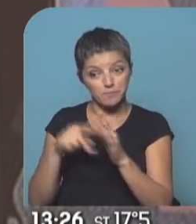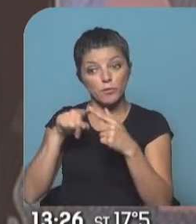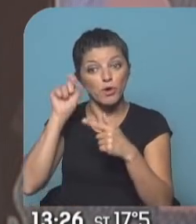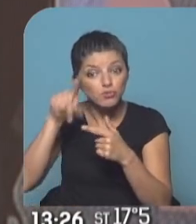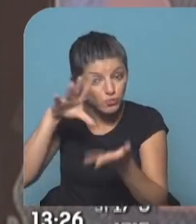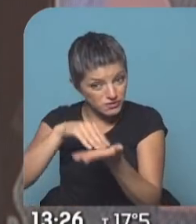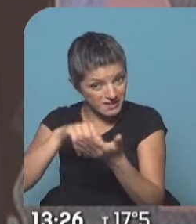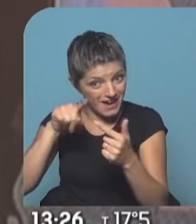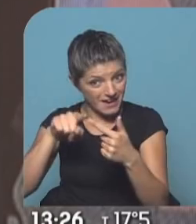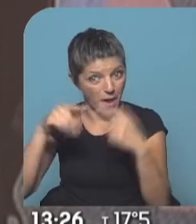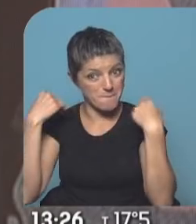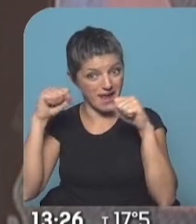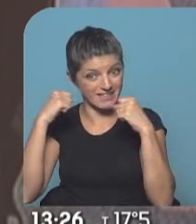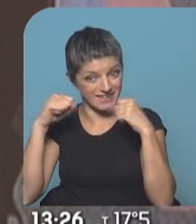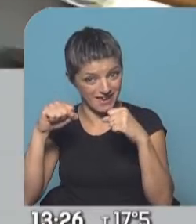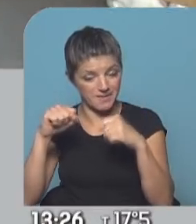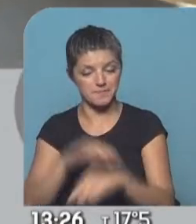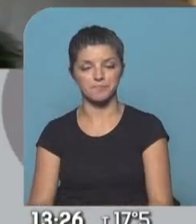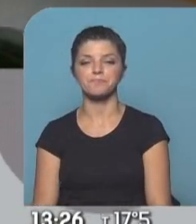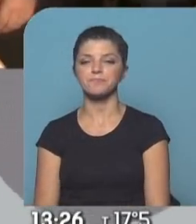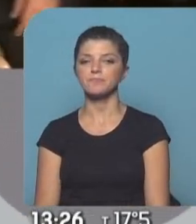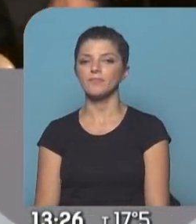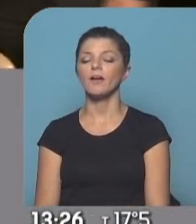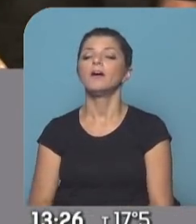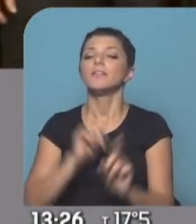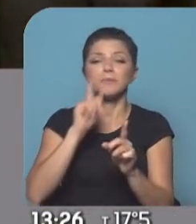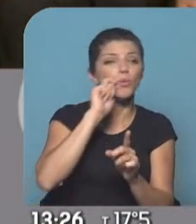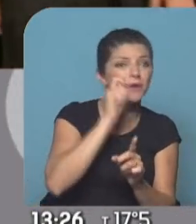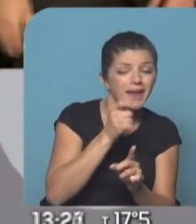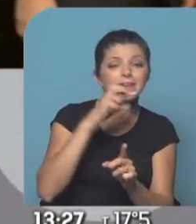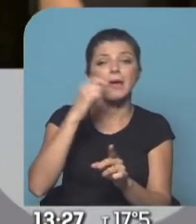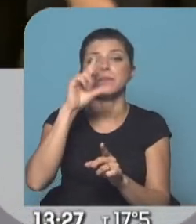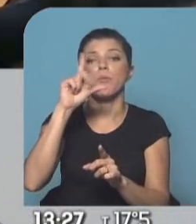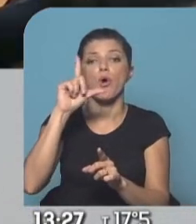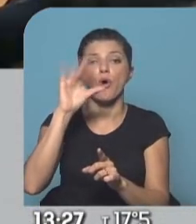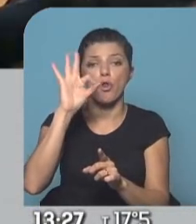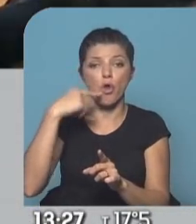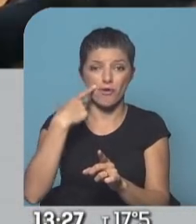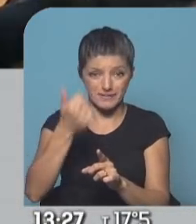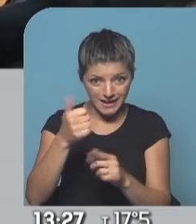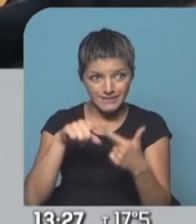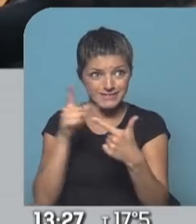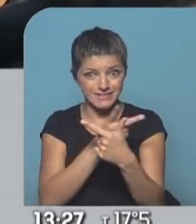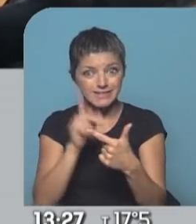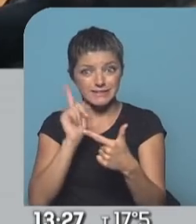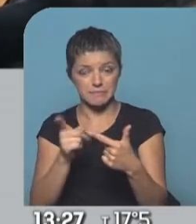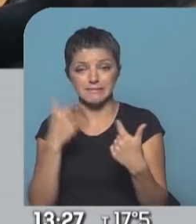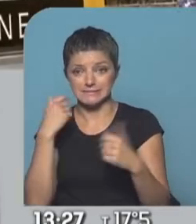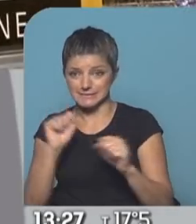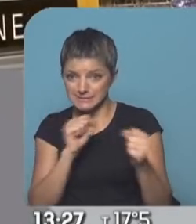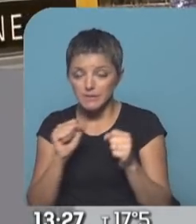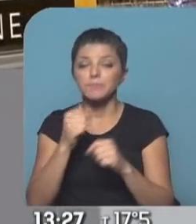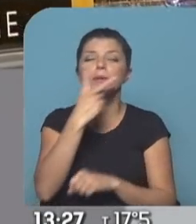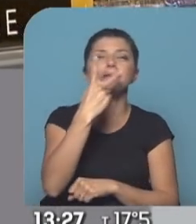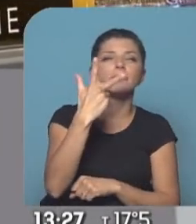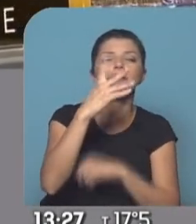propio territorio. El temor de Ucrania, el temor de Polonia, donde se desarrollarán los juegos de guerra de la OTAN. Esto será del 23